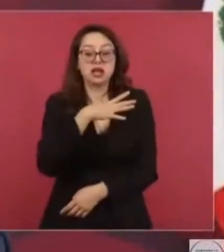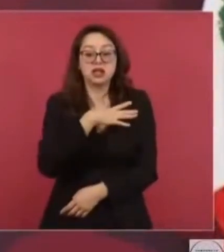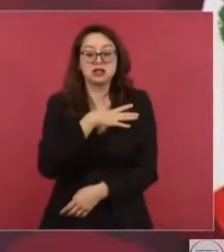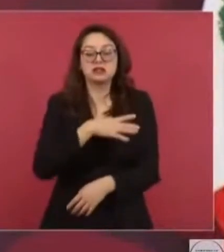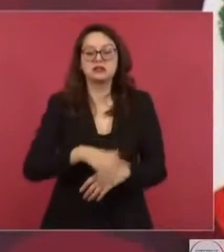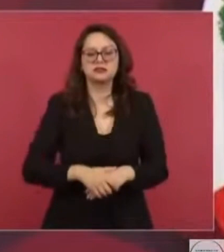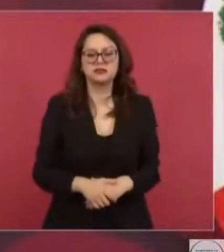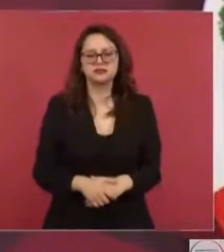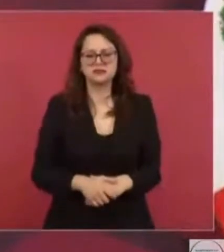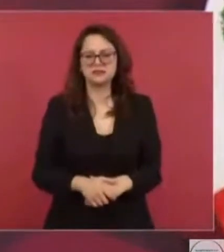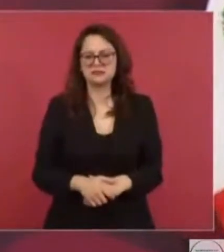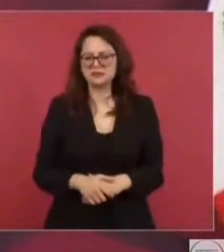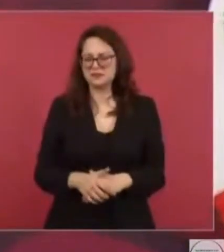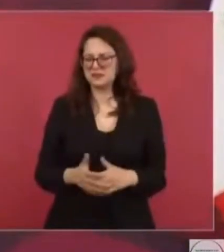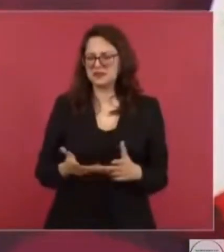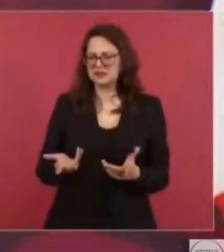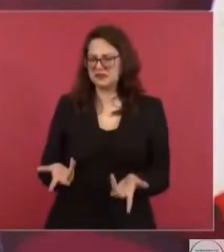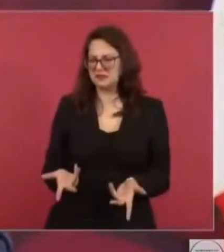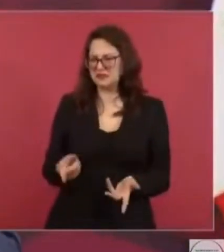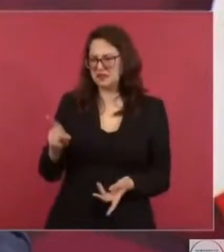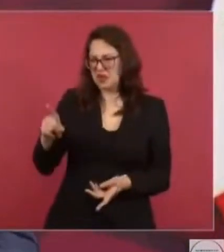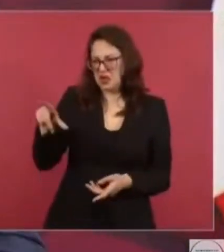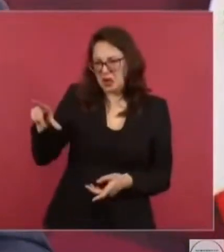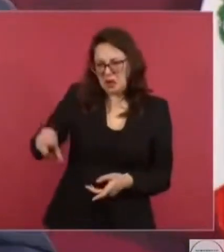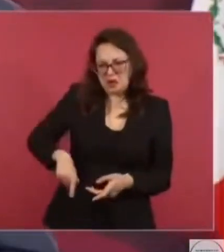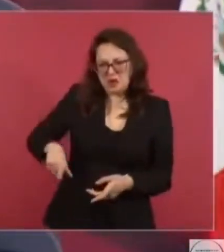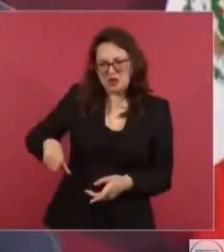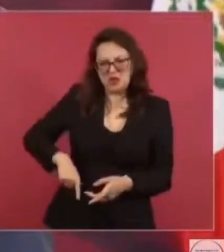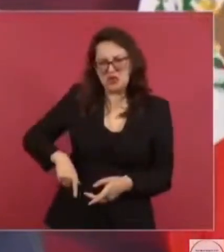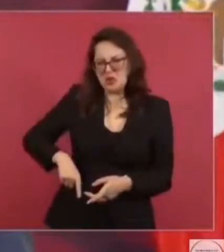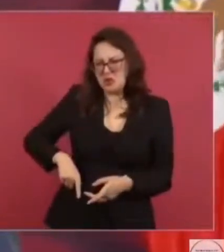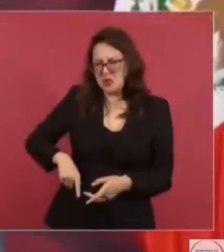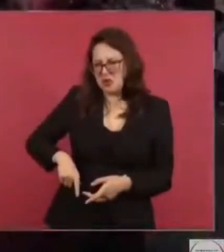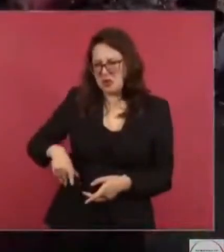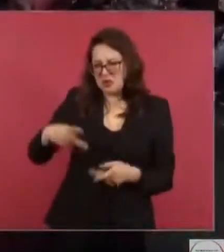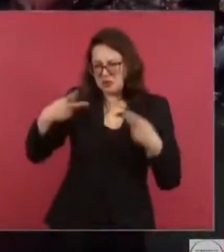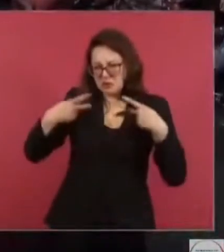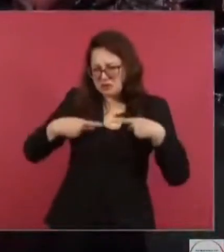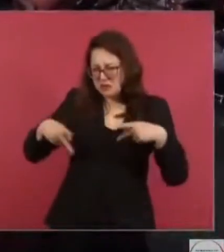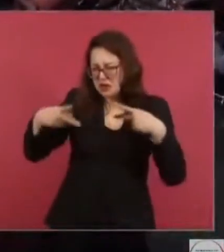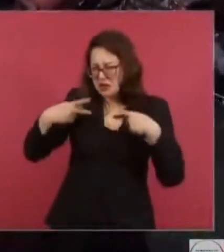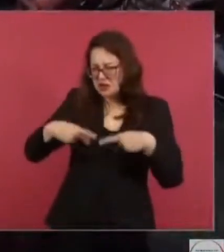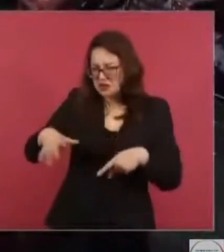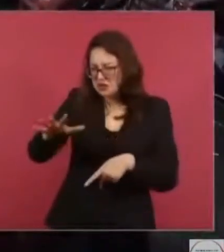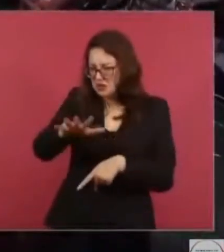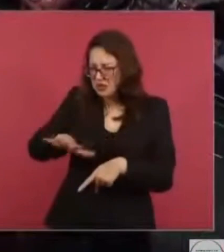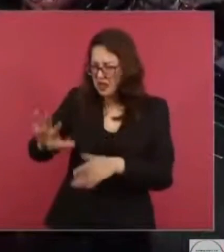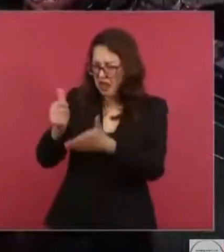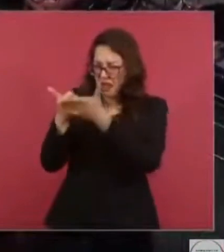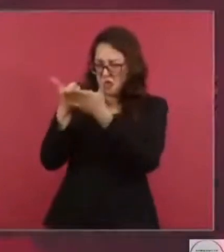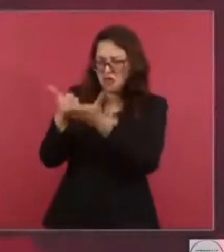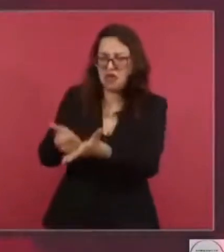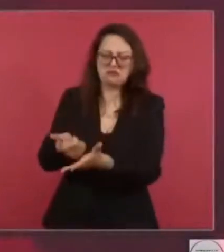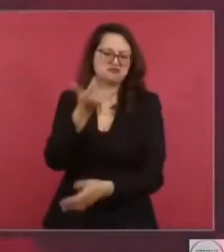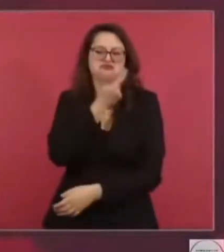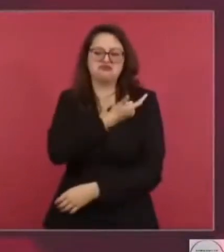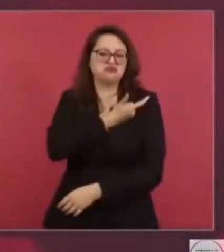no estoy de acuerdo con que el gobierno ayude a la gente,